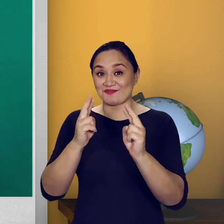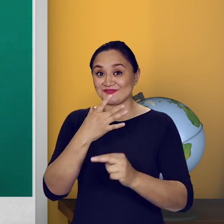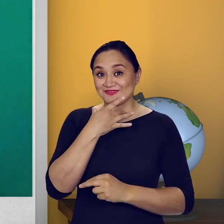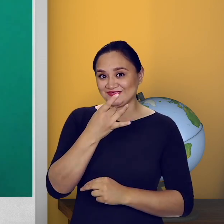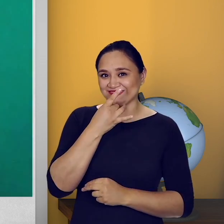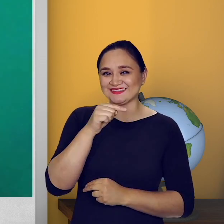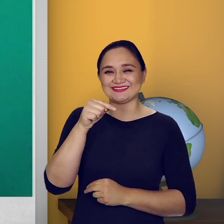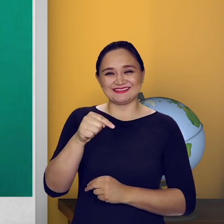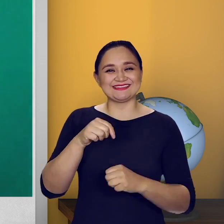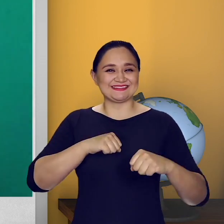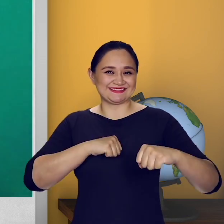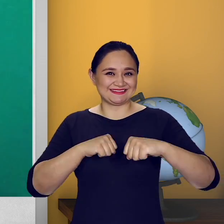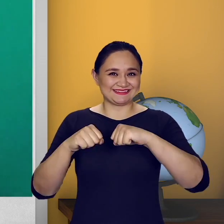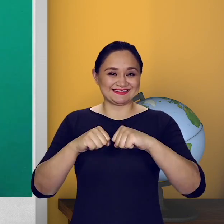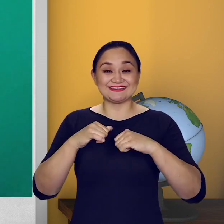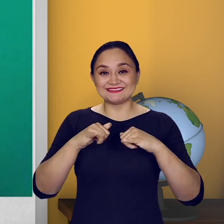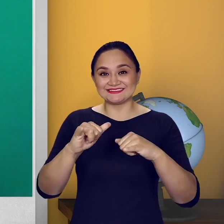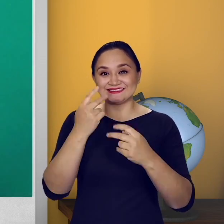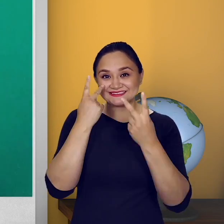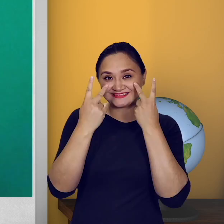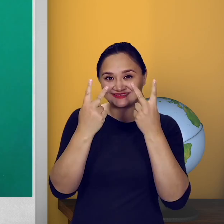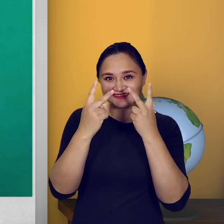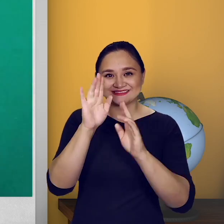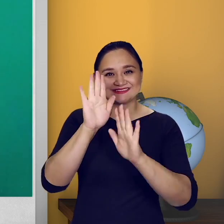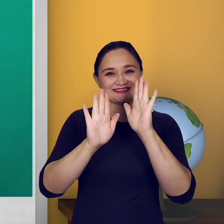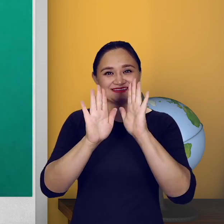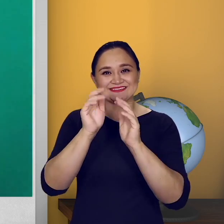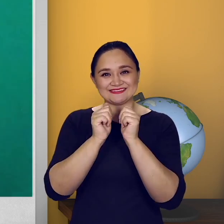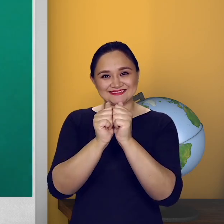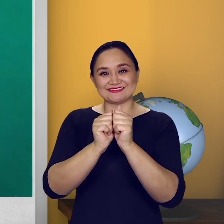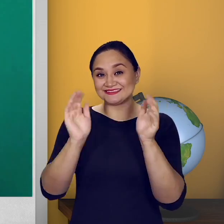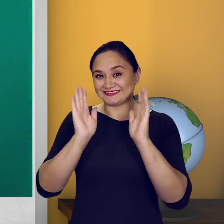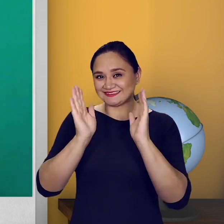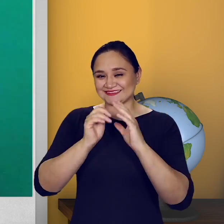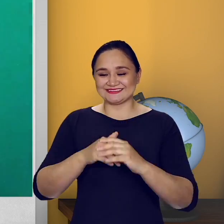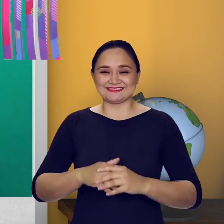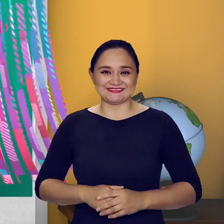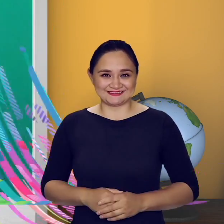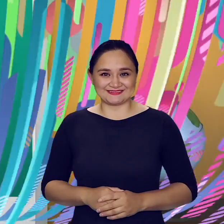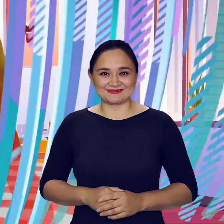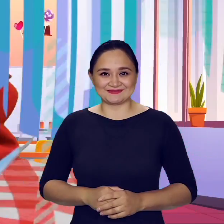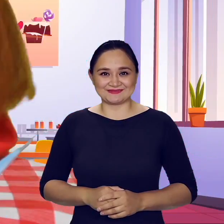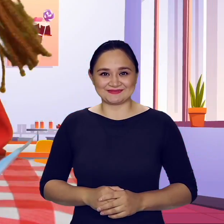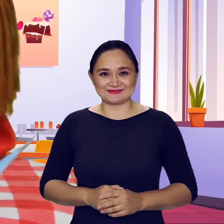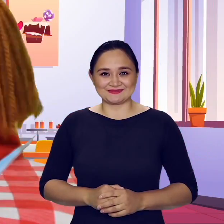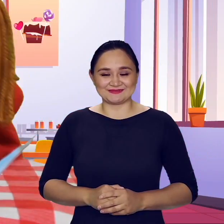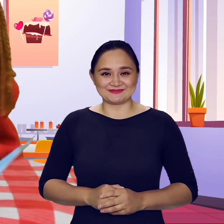Espero que les haya gustado esta actividad y sigan viendo Educa Contigo. ¡Chao!